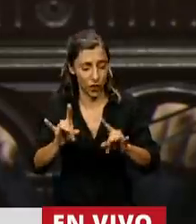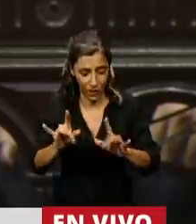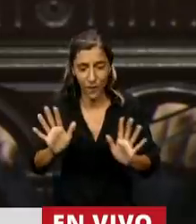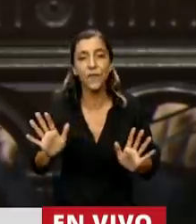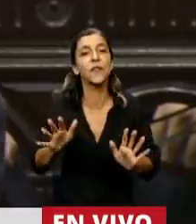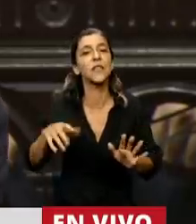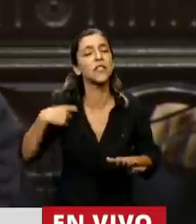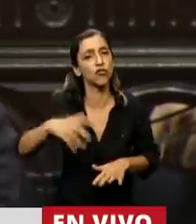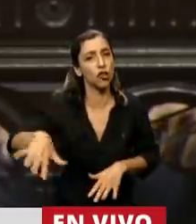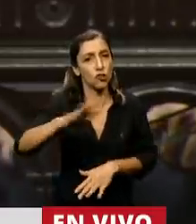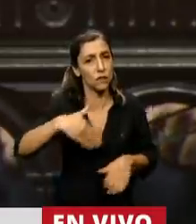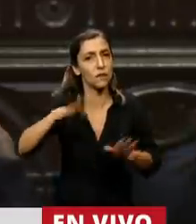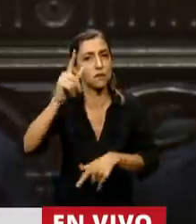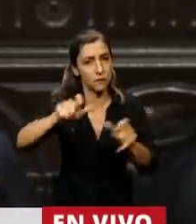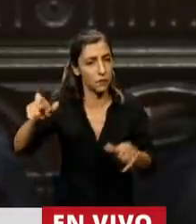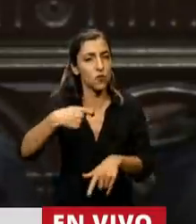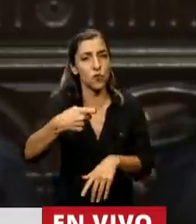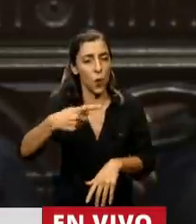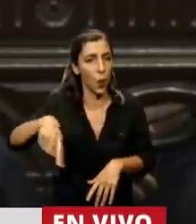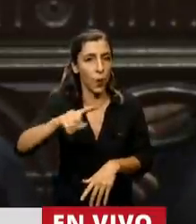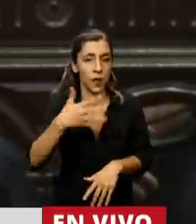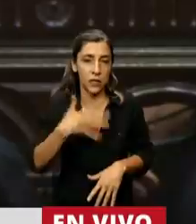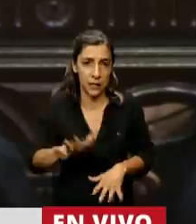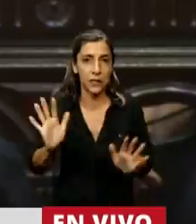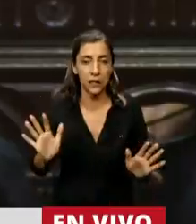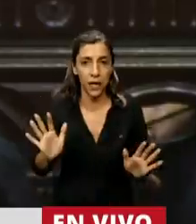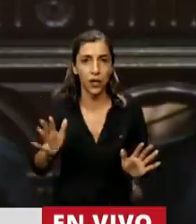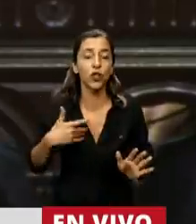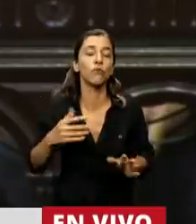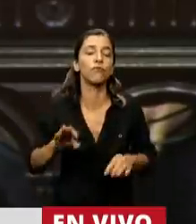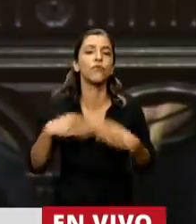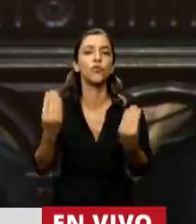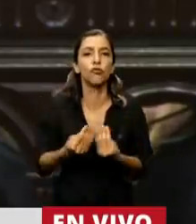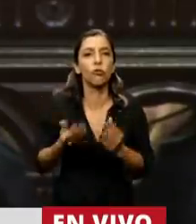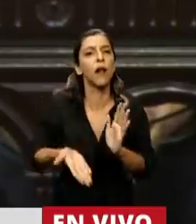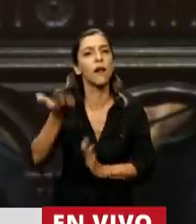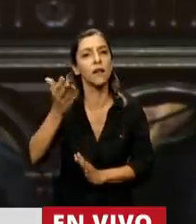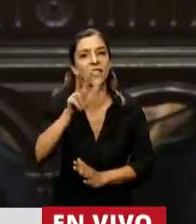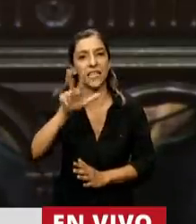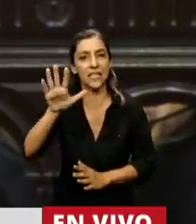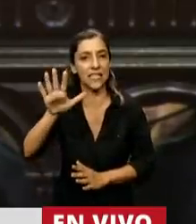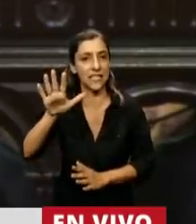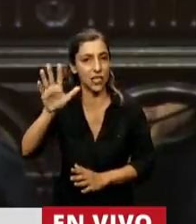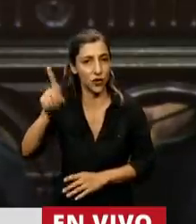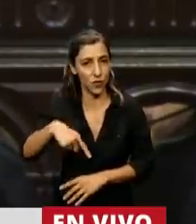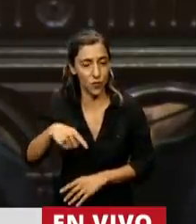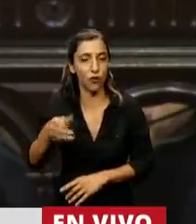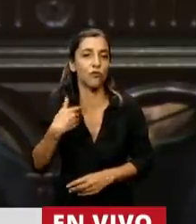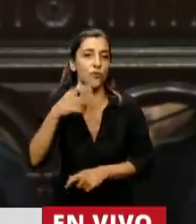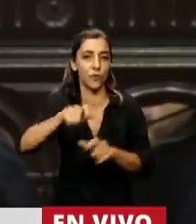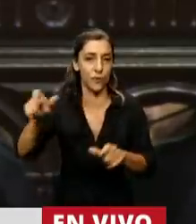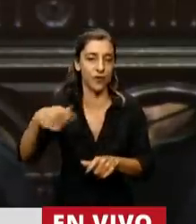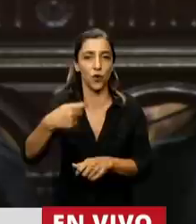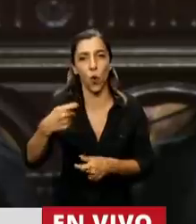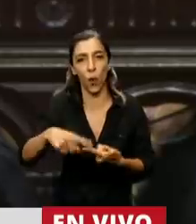jubilados y jubiladas ha habido un aumento en total creo de 35 puntos este año para los haberes de pensionados y